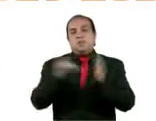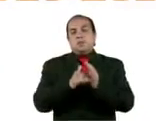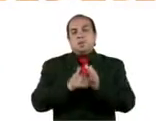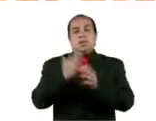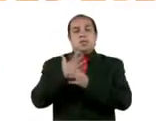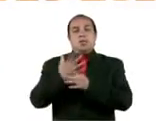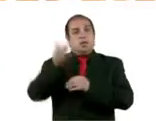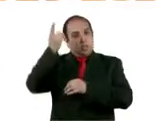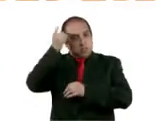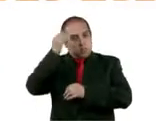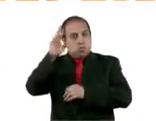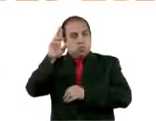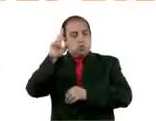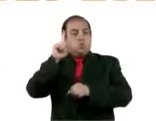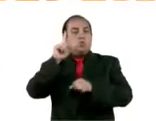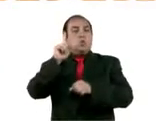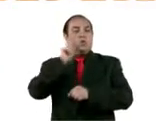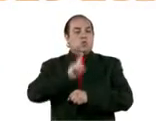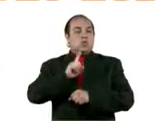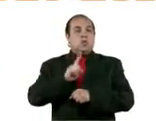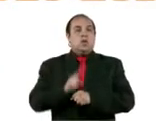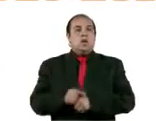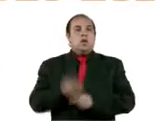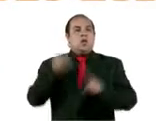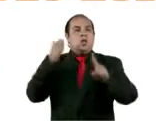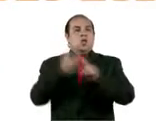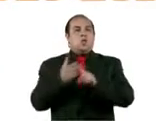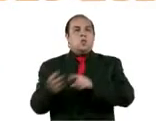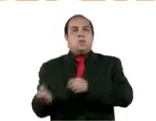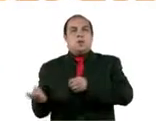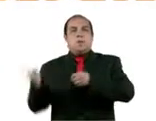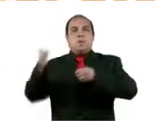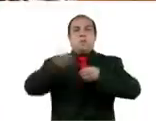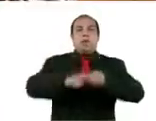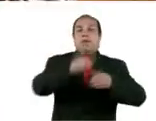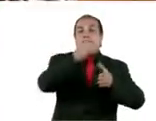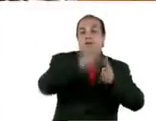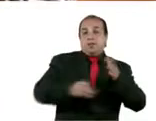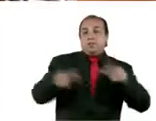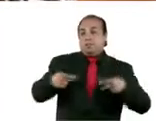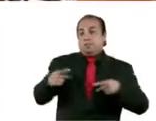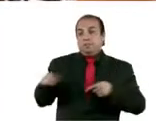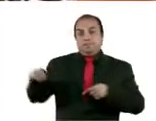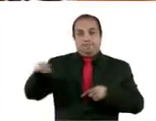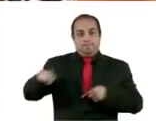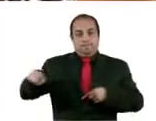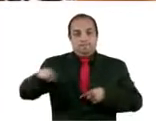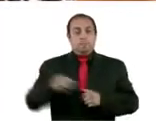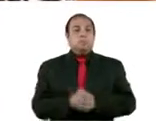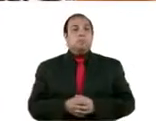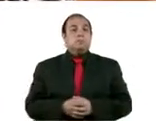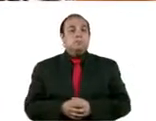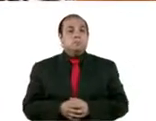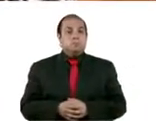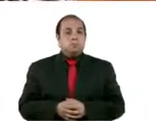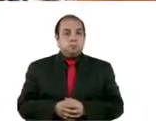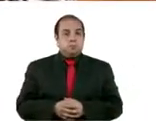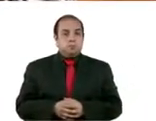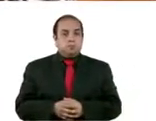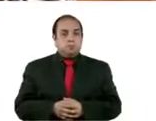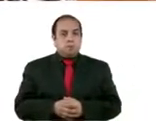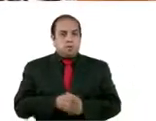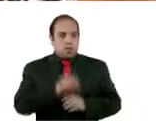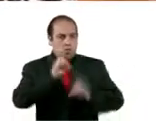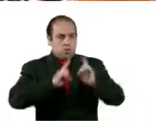y la idea es incorporar los que están pendientes. Y nada más una duda, ¿por qué no se pasó